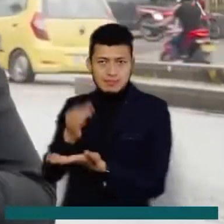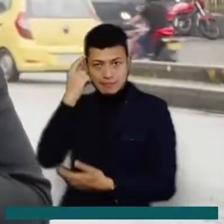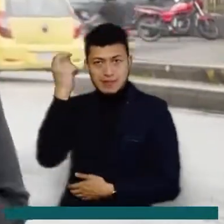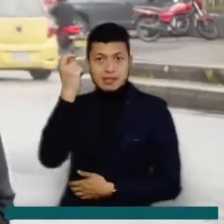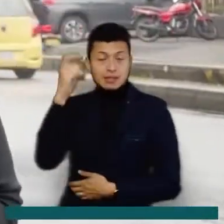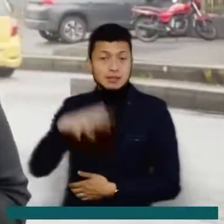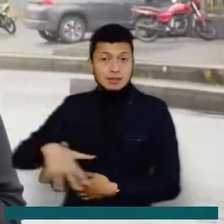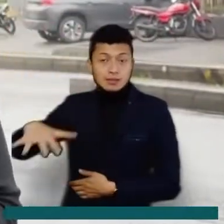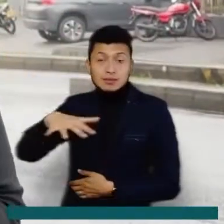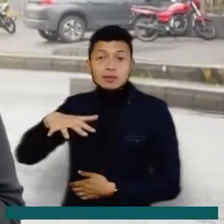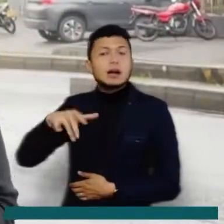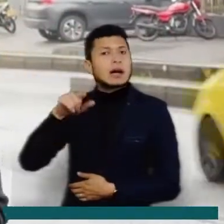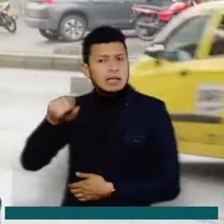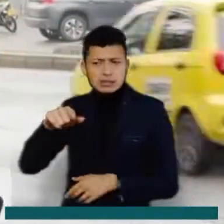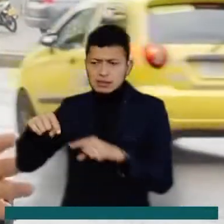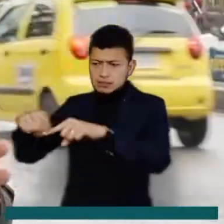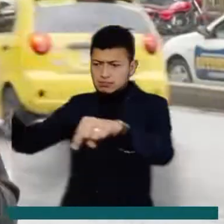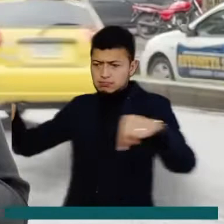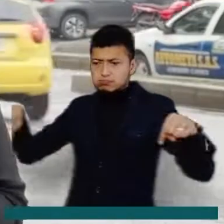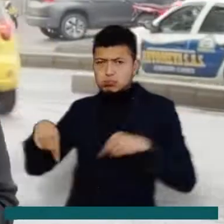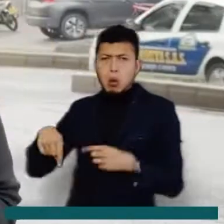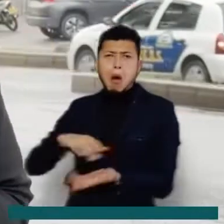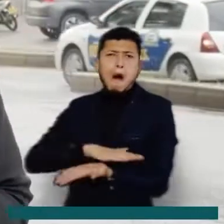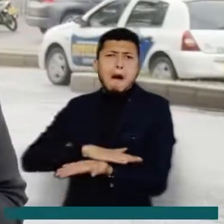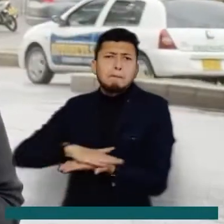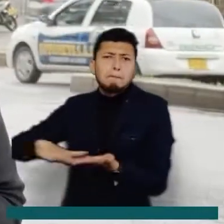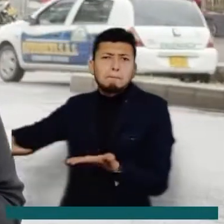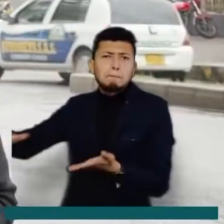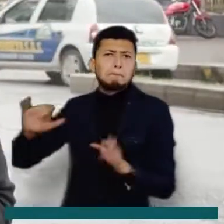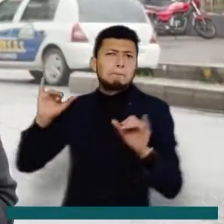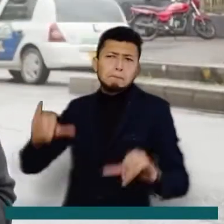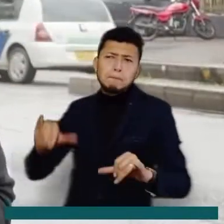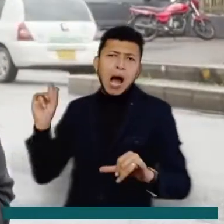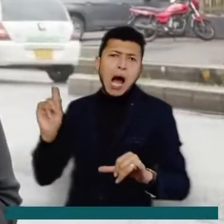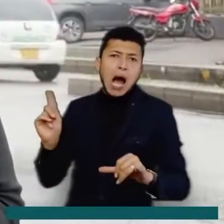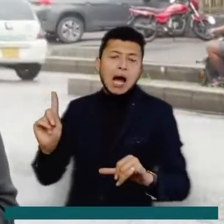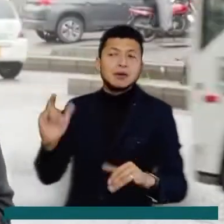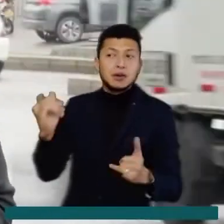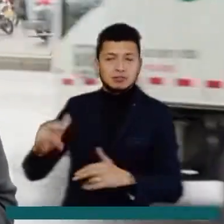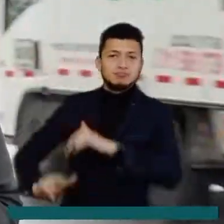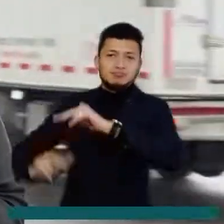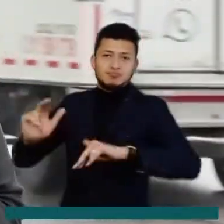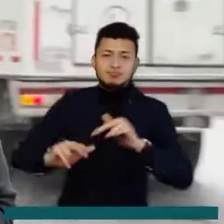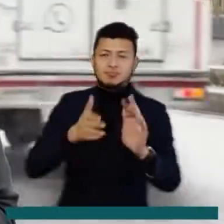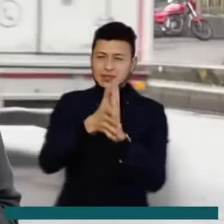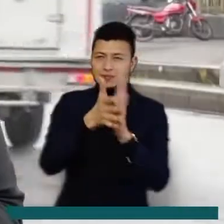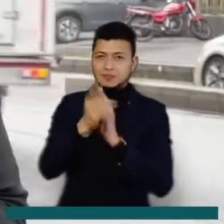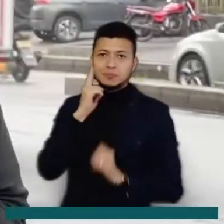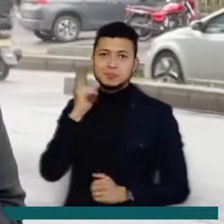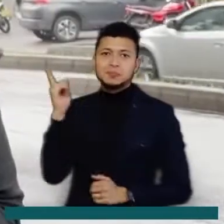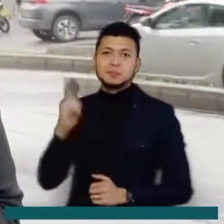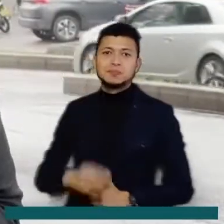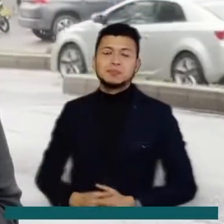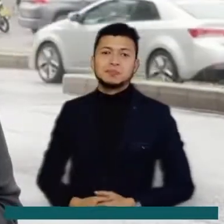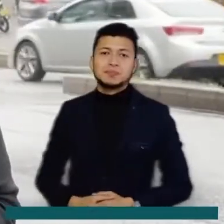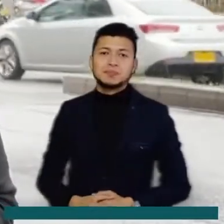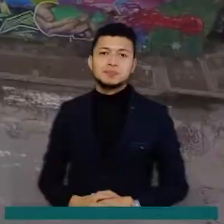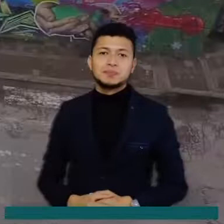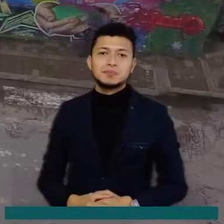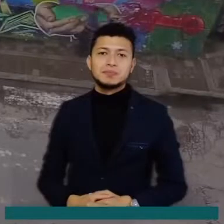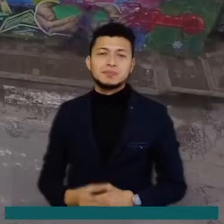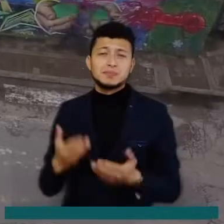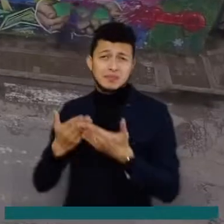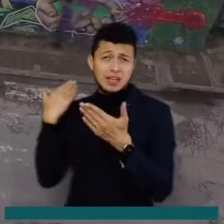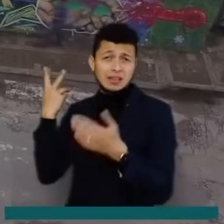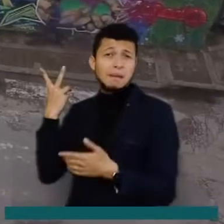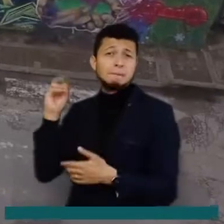será construida en un lote que por varios años estuvo en total abandono. Los detalles en el siguiente informe.